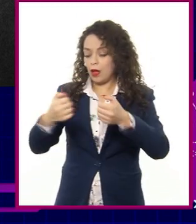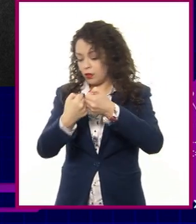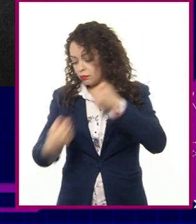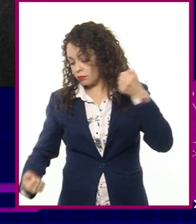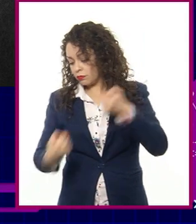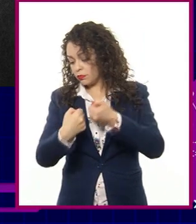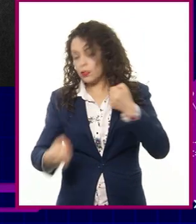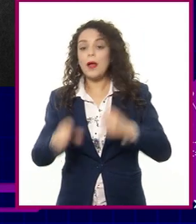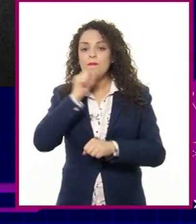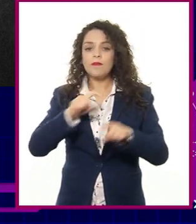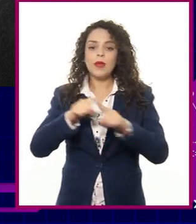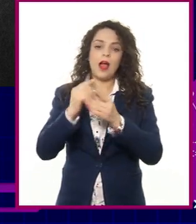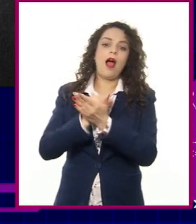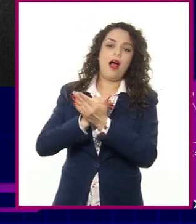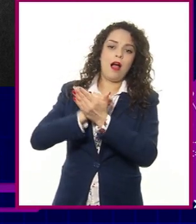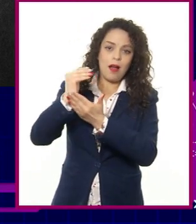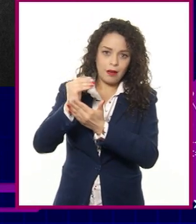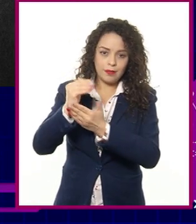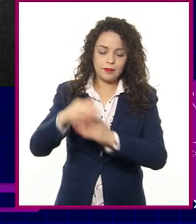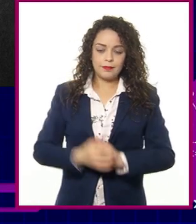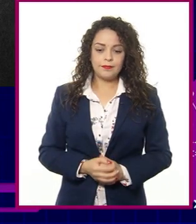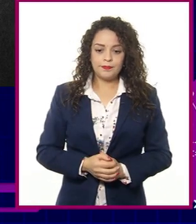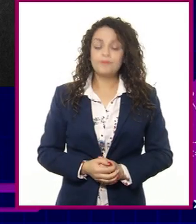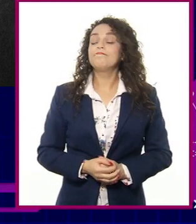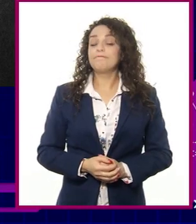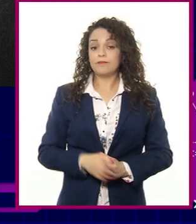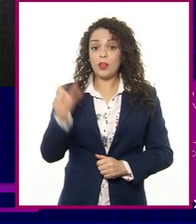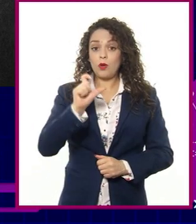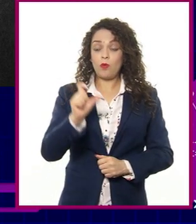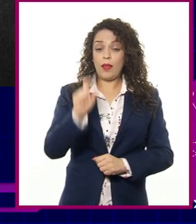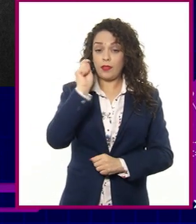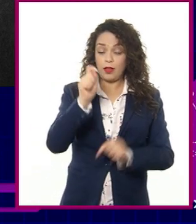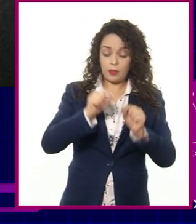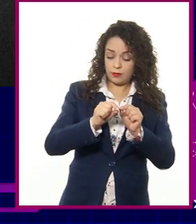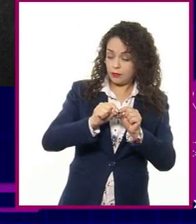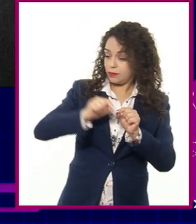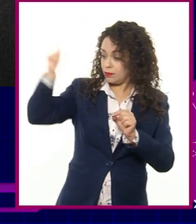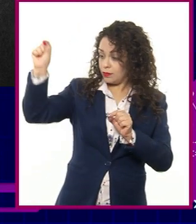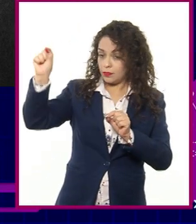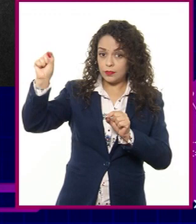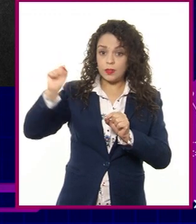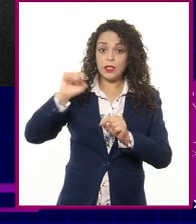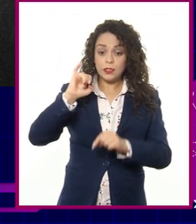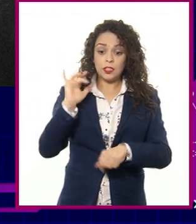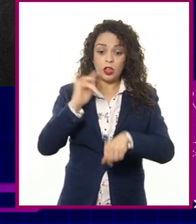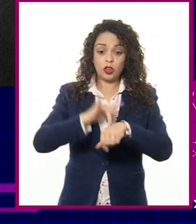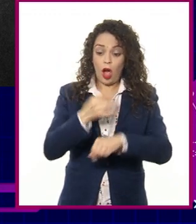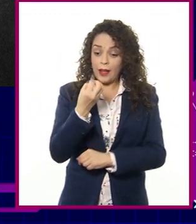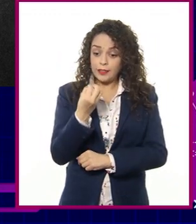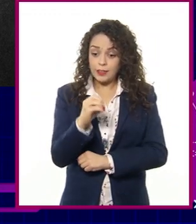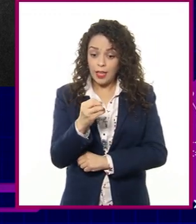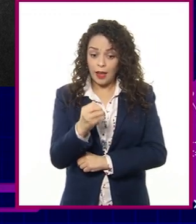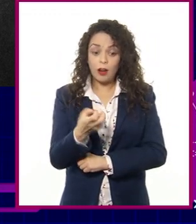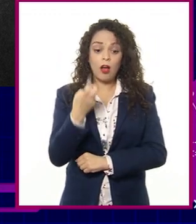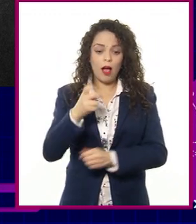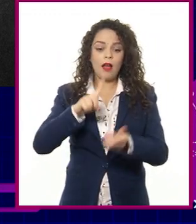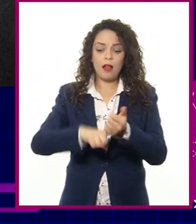columna. Entonces, si la gráfica es una línea recta que pasa por el origen, la relación es de proporcionalidad